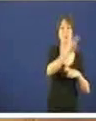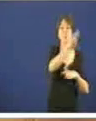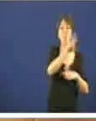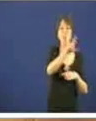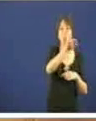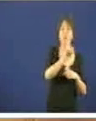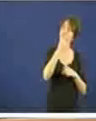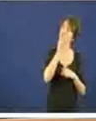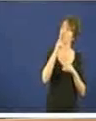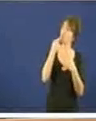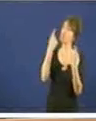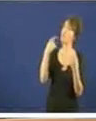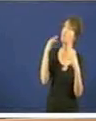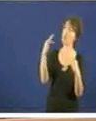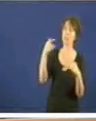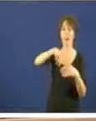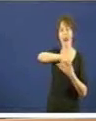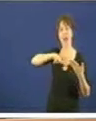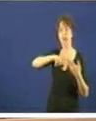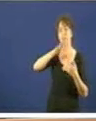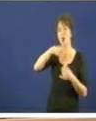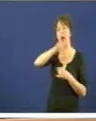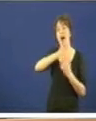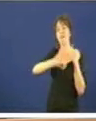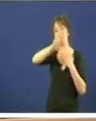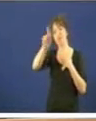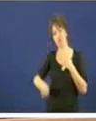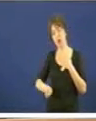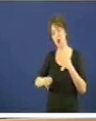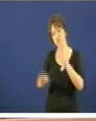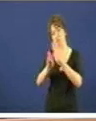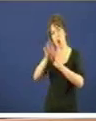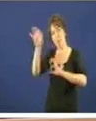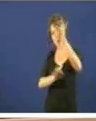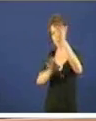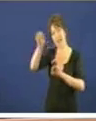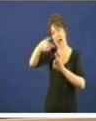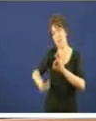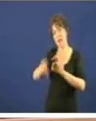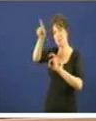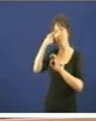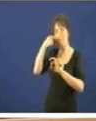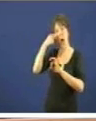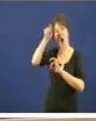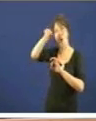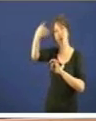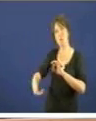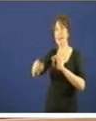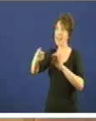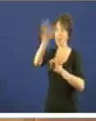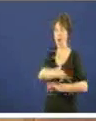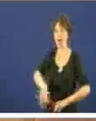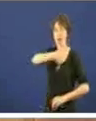Galiza, porque dixo a Fundación Barré vai manter unha porcentaxe importante nun banco fundamental no sistema financeiro español.